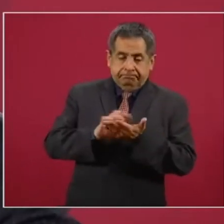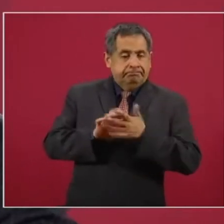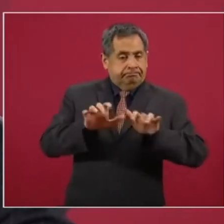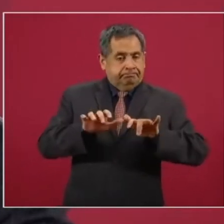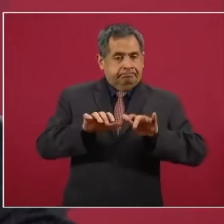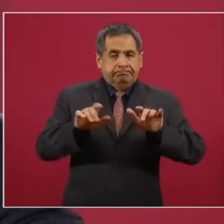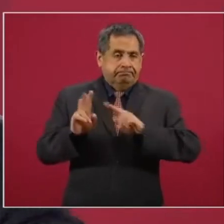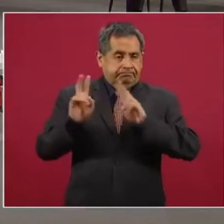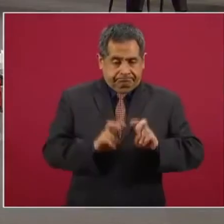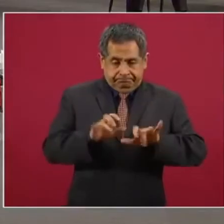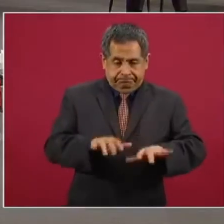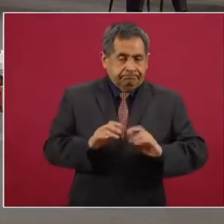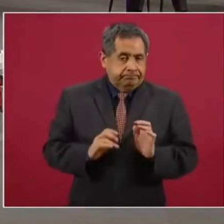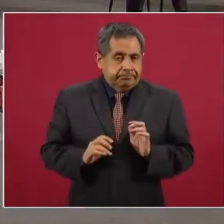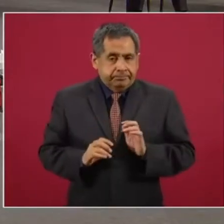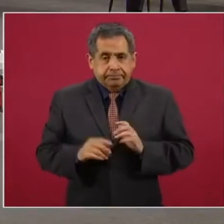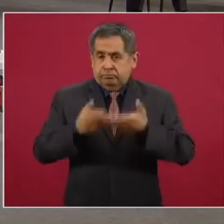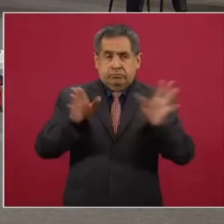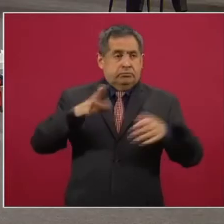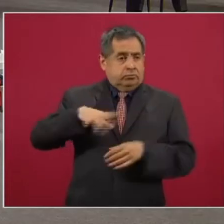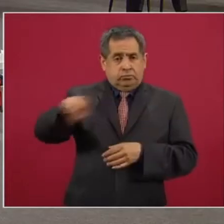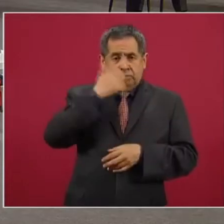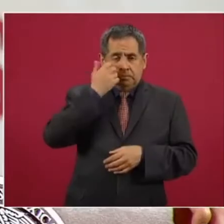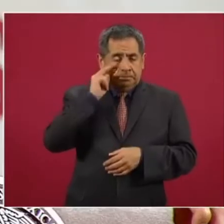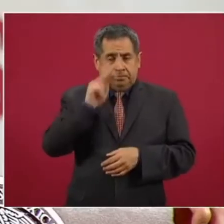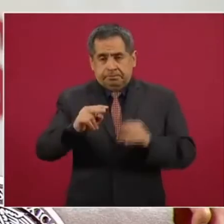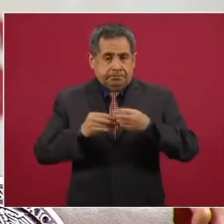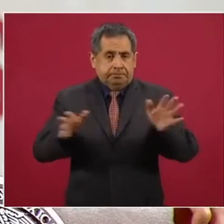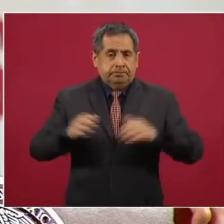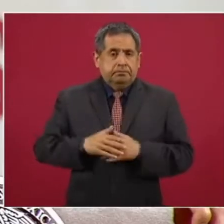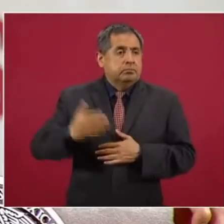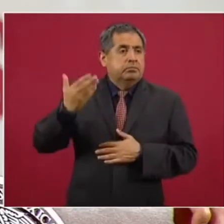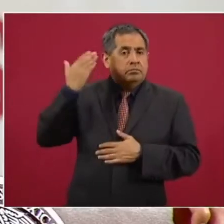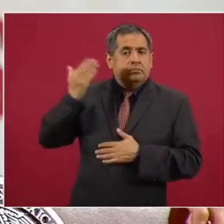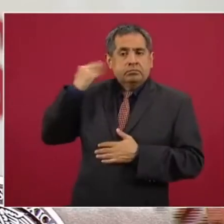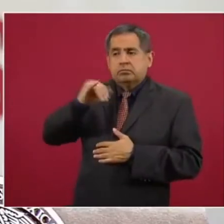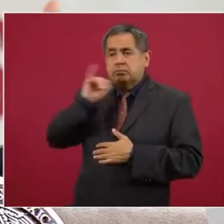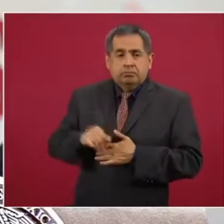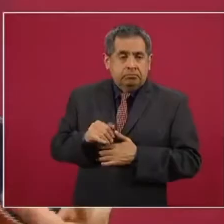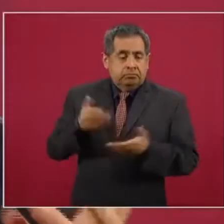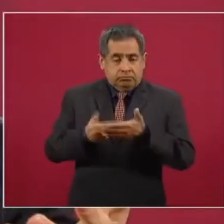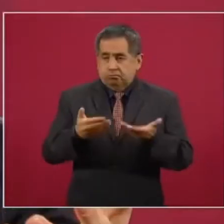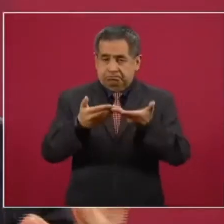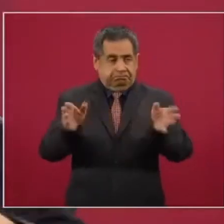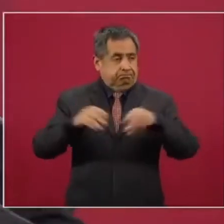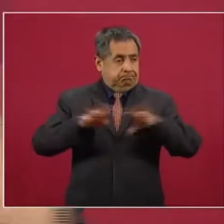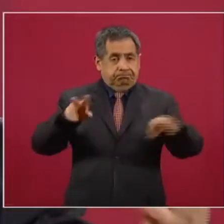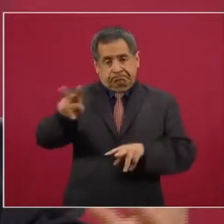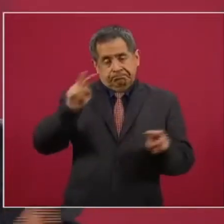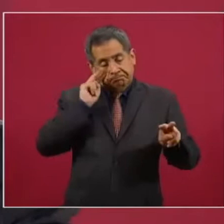los datos. Por cierto, estos datos son públicos. Nunca en la historia de la salud pública en México se habían puesto a